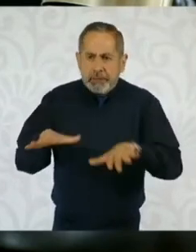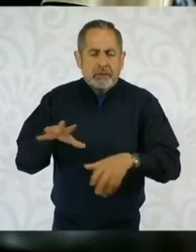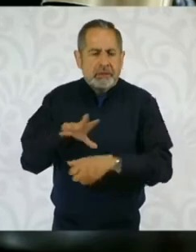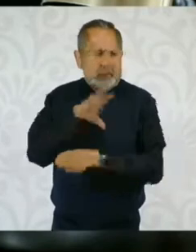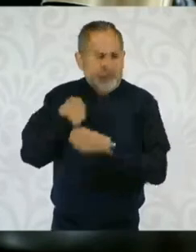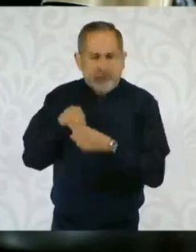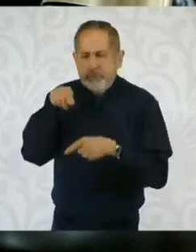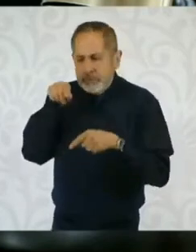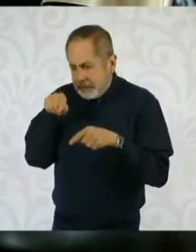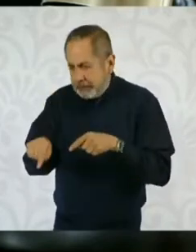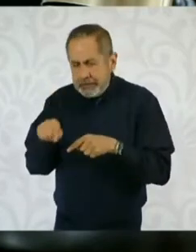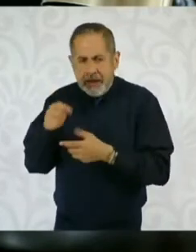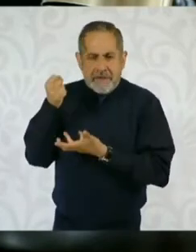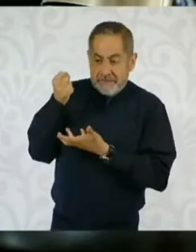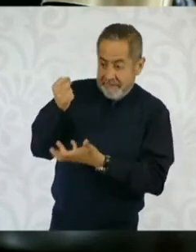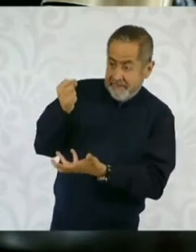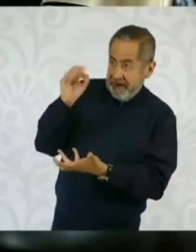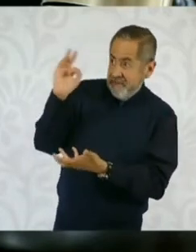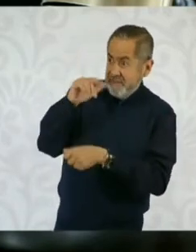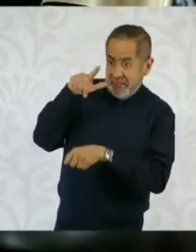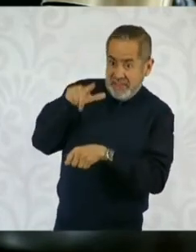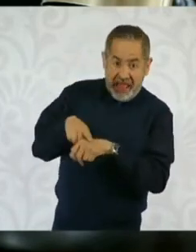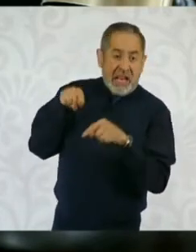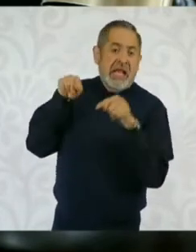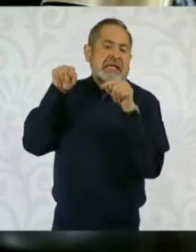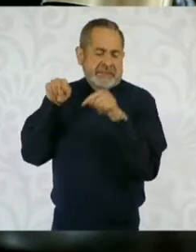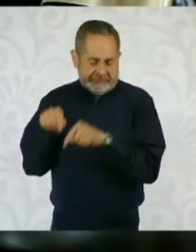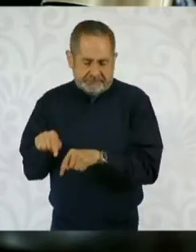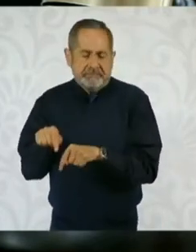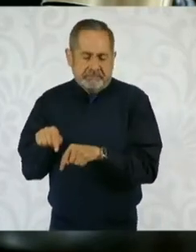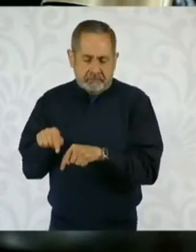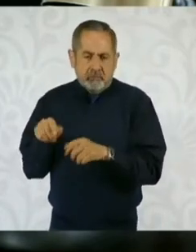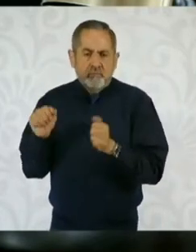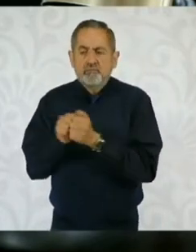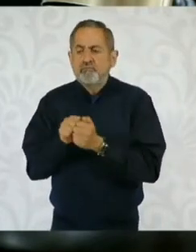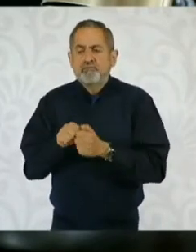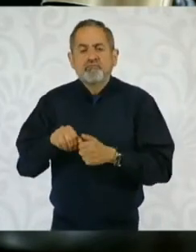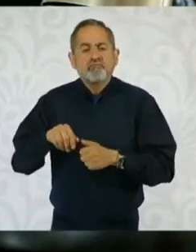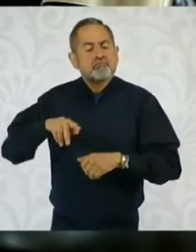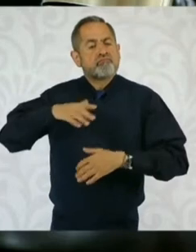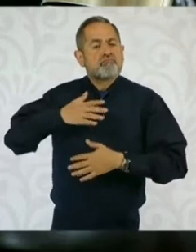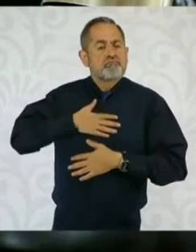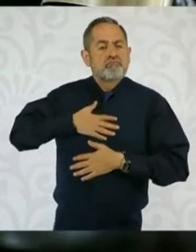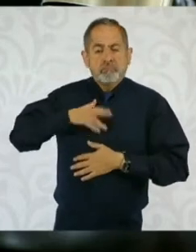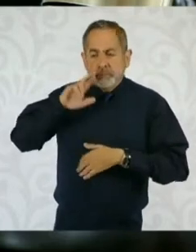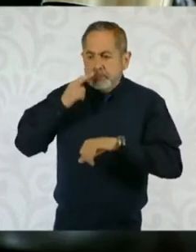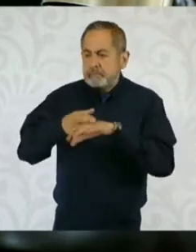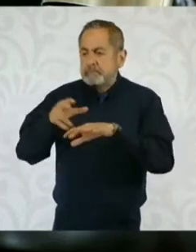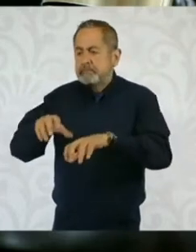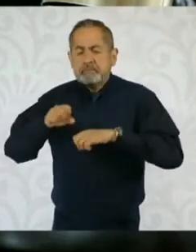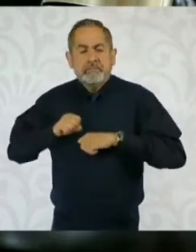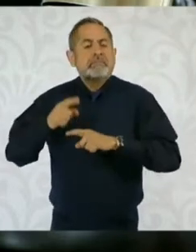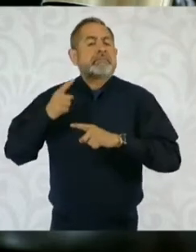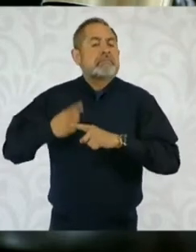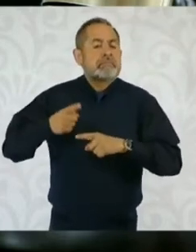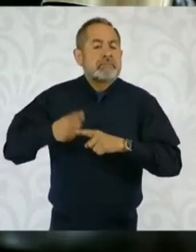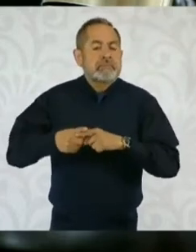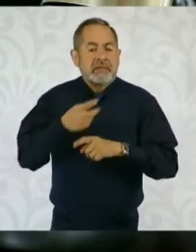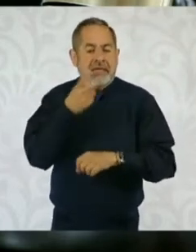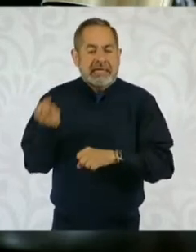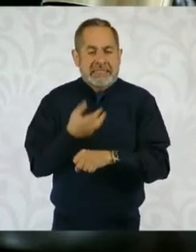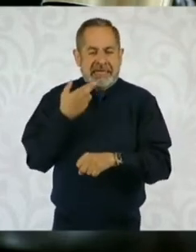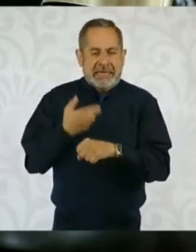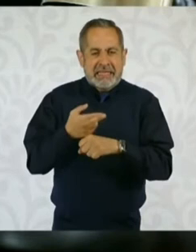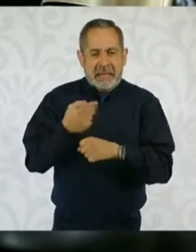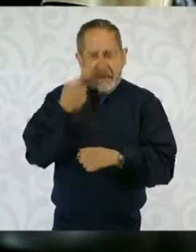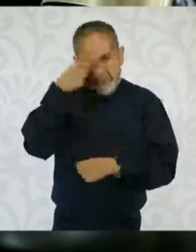esté relacionada con recursos federales puede ser atraída o atendida a nivel federal por la Secretaría Anticorrupción y